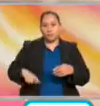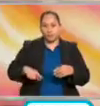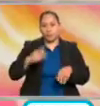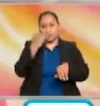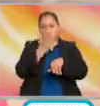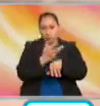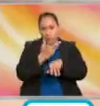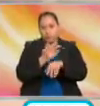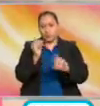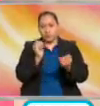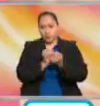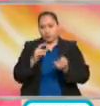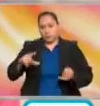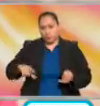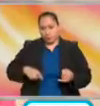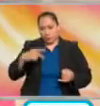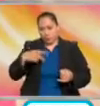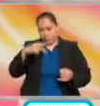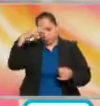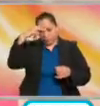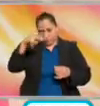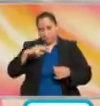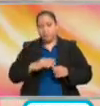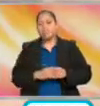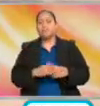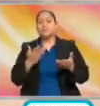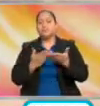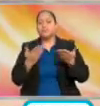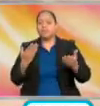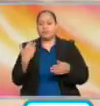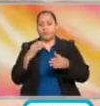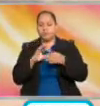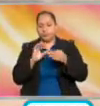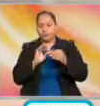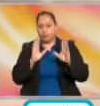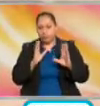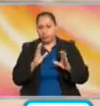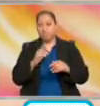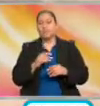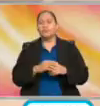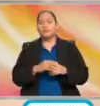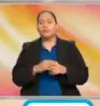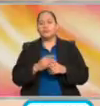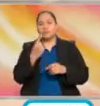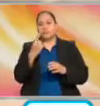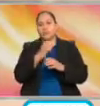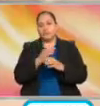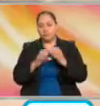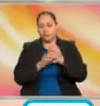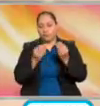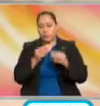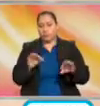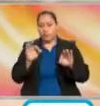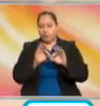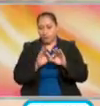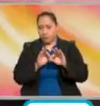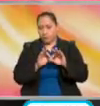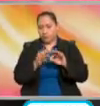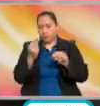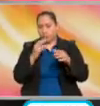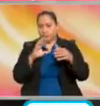tanto estadounidenses como el mexicano. Ahora, también comentábamos un punto importante que habría que